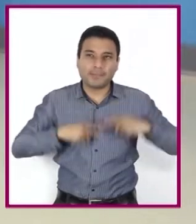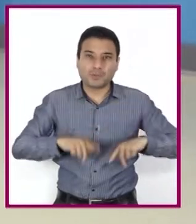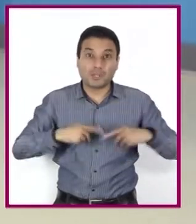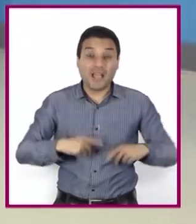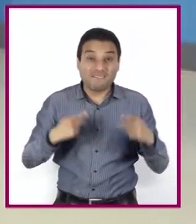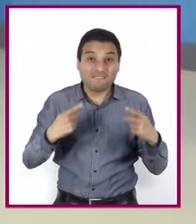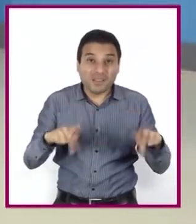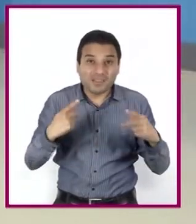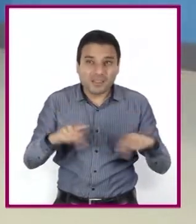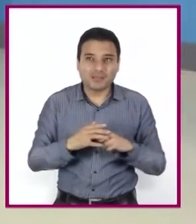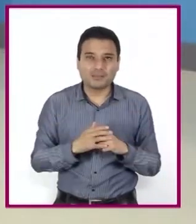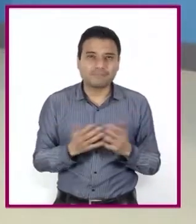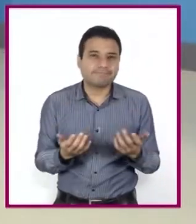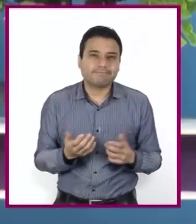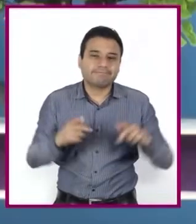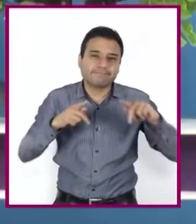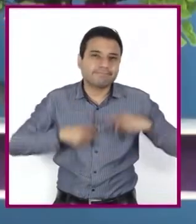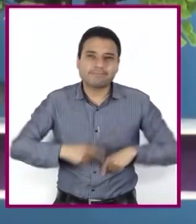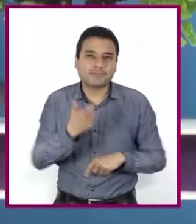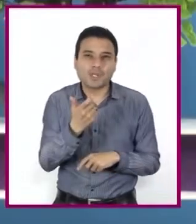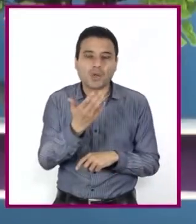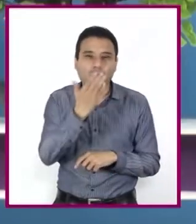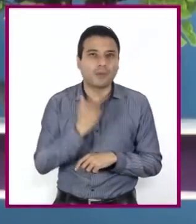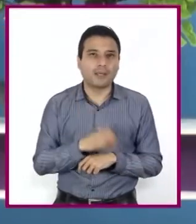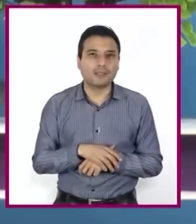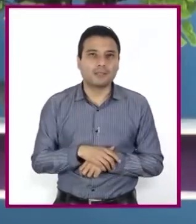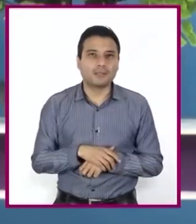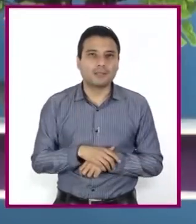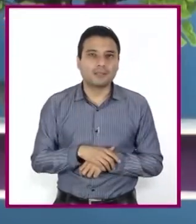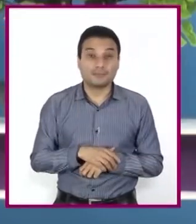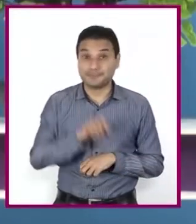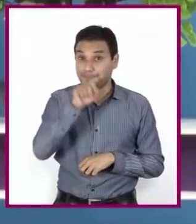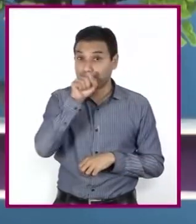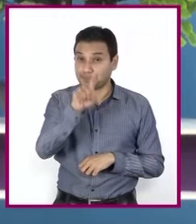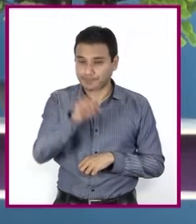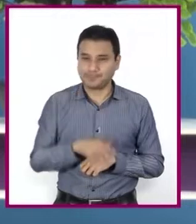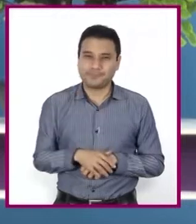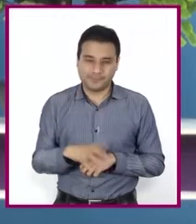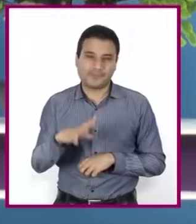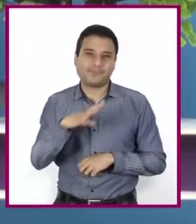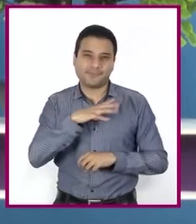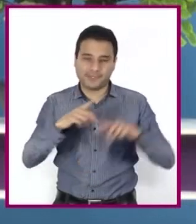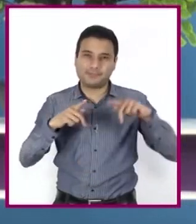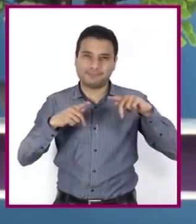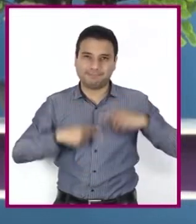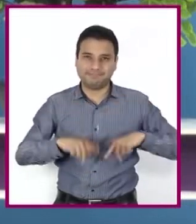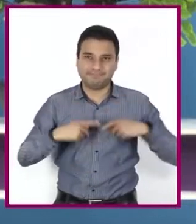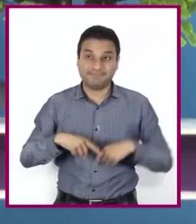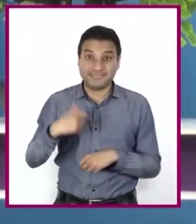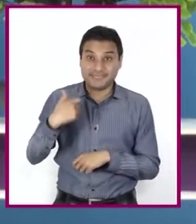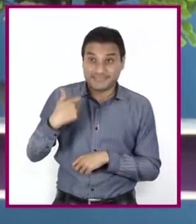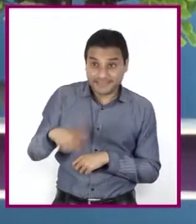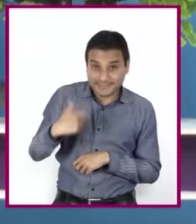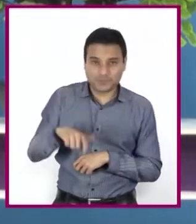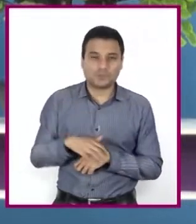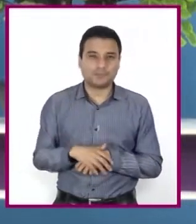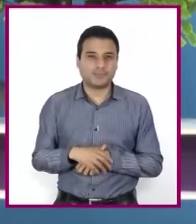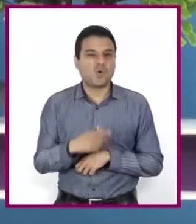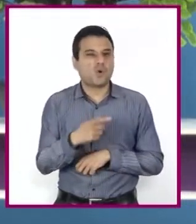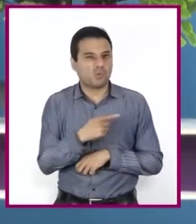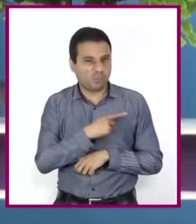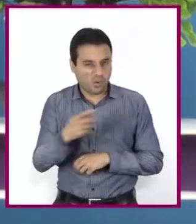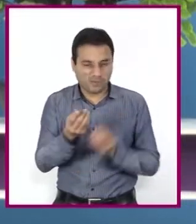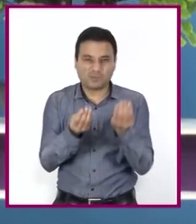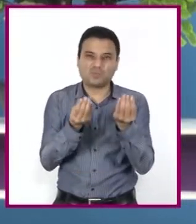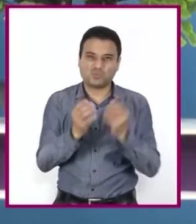comprar. Por otro lado, había una gran desigualdad social, pues la mayoría de los trabajadores, empleados y